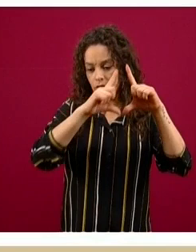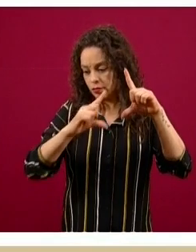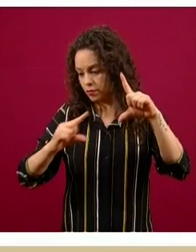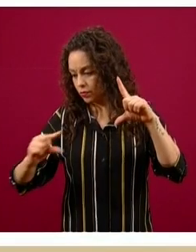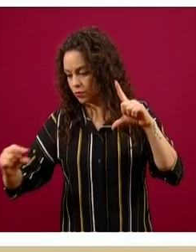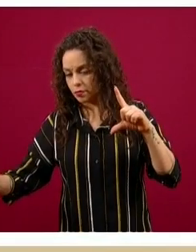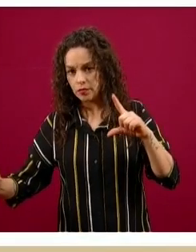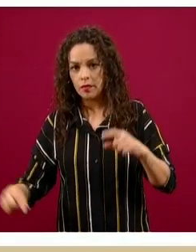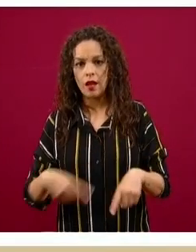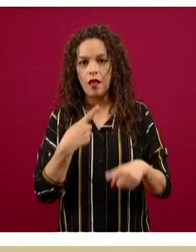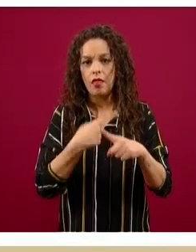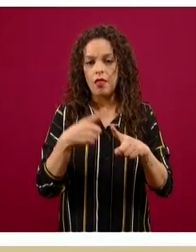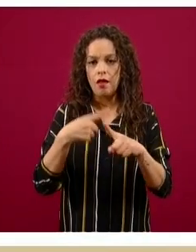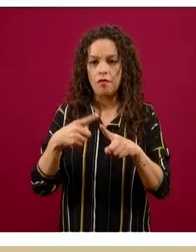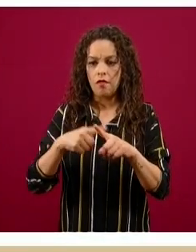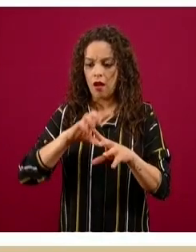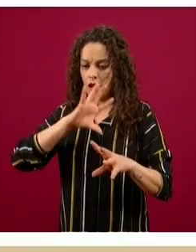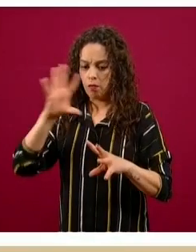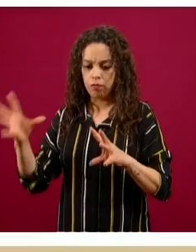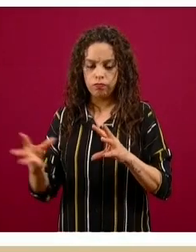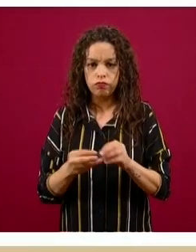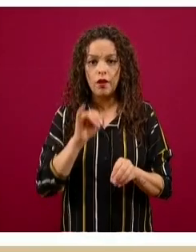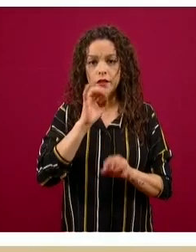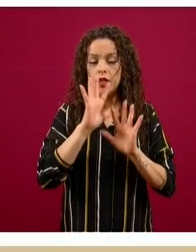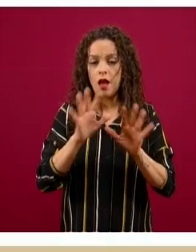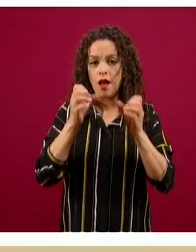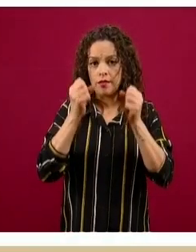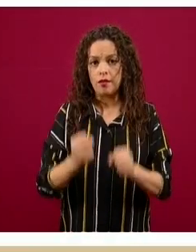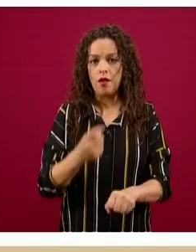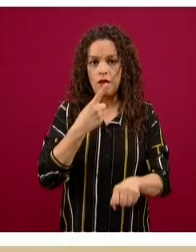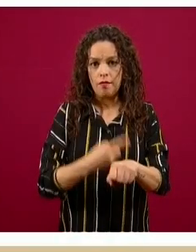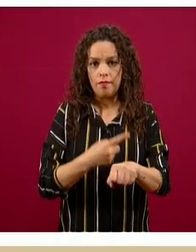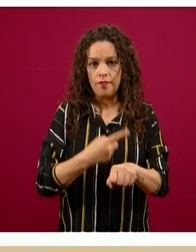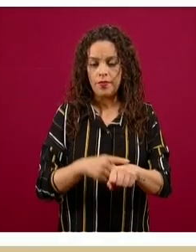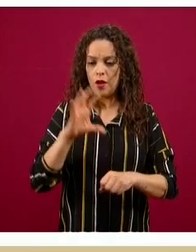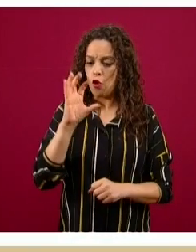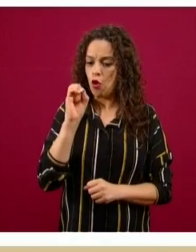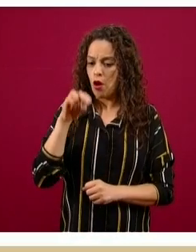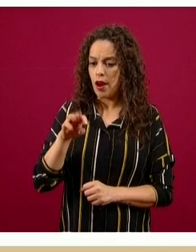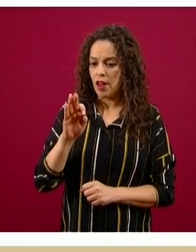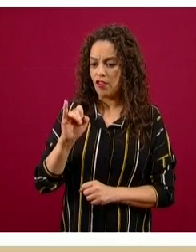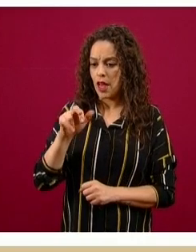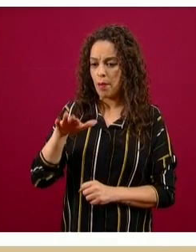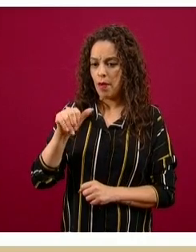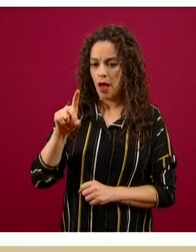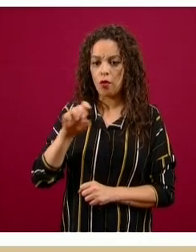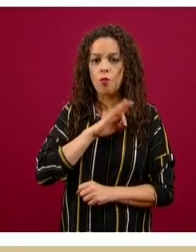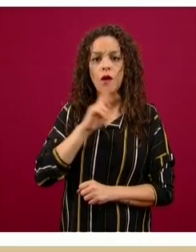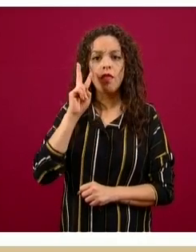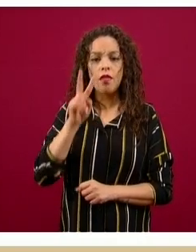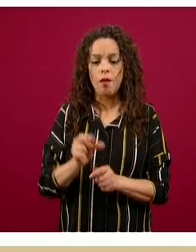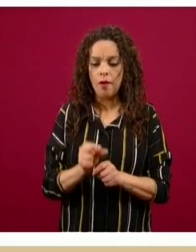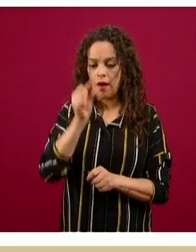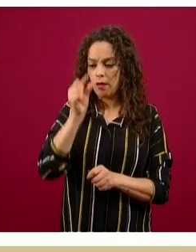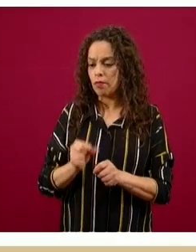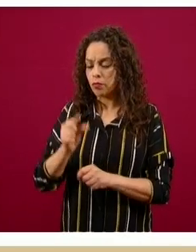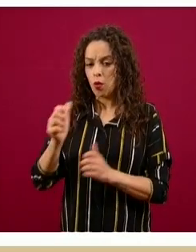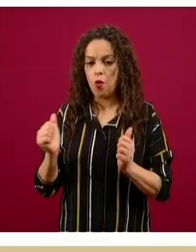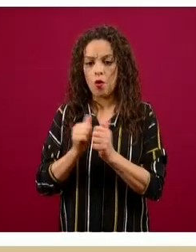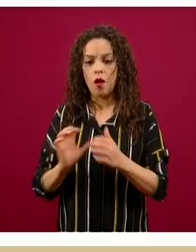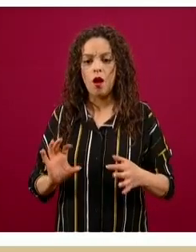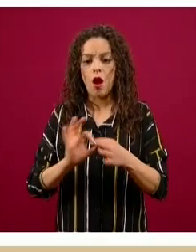que hasta el momento se han confirmado. Ahí podemos ver el tamaño de las barras y los números totales para cada